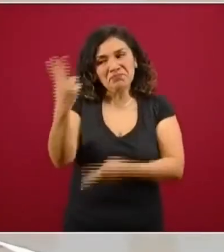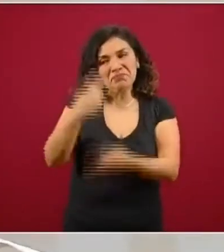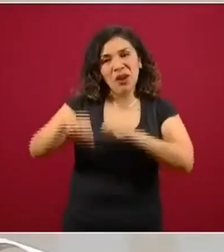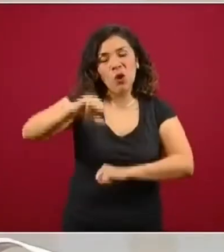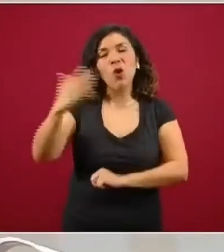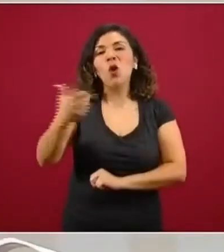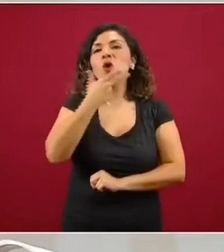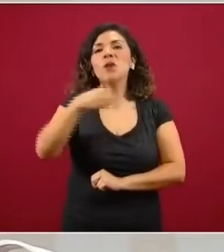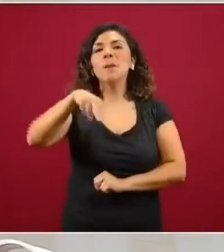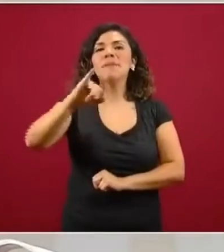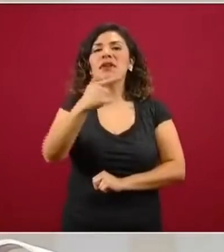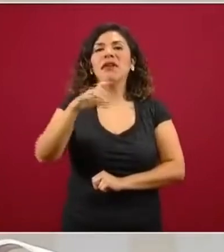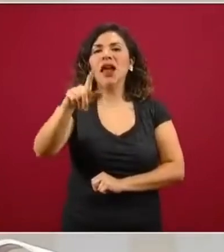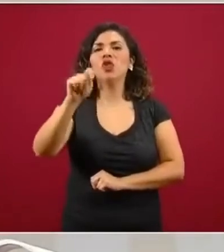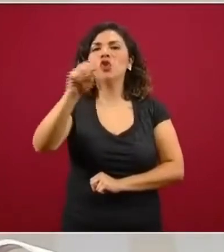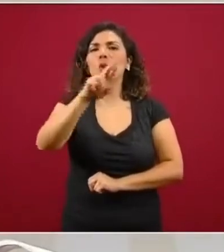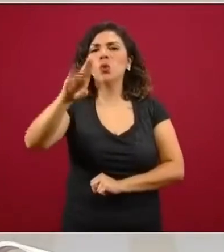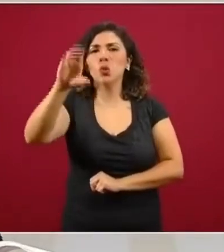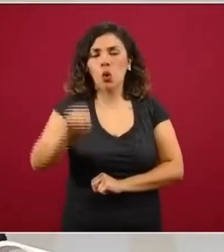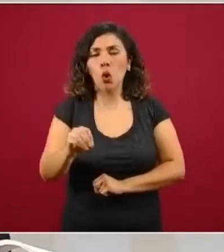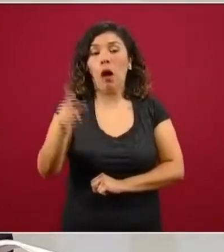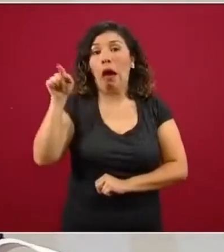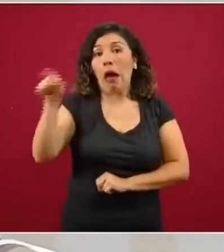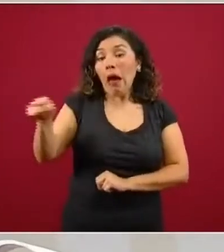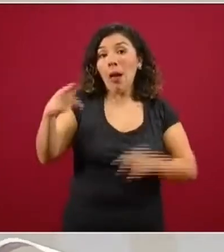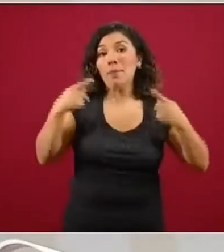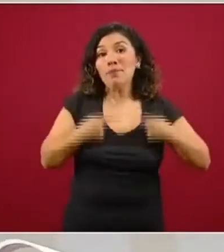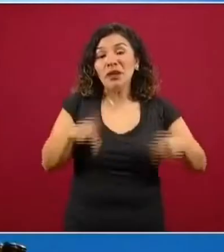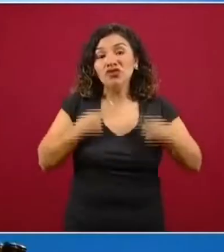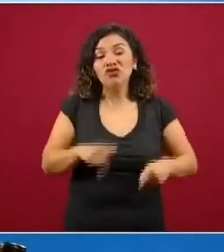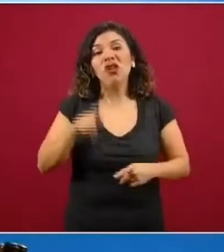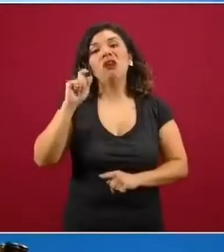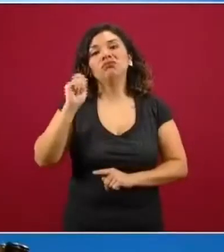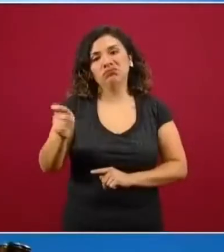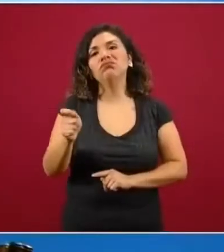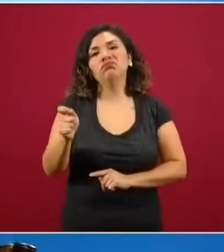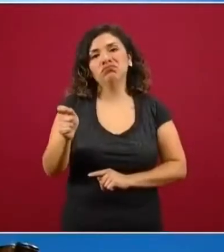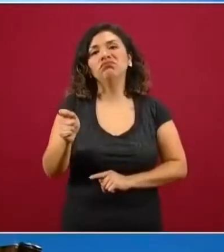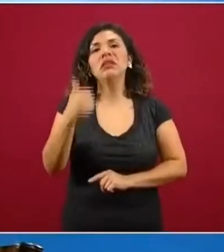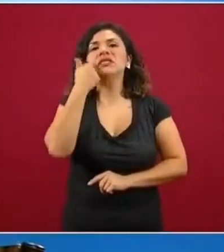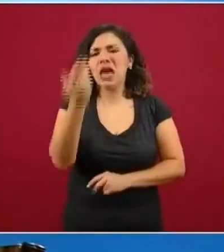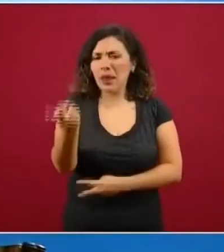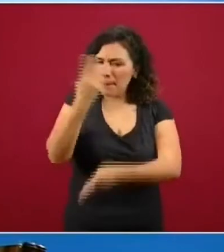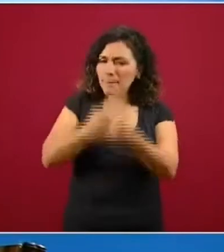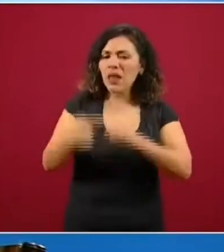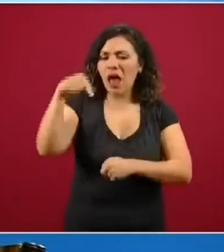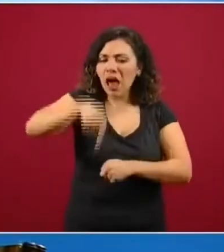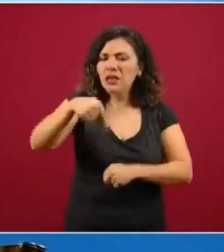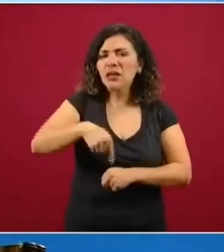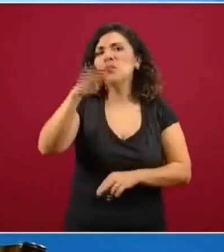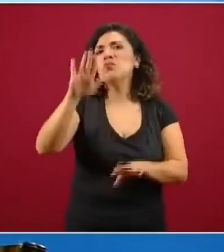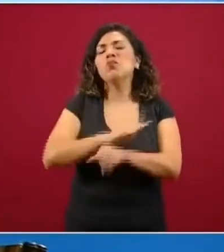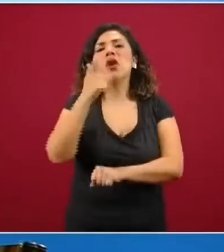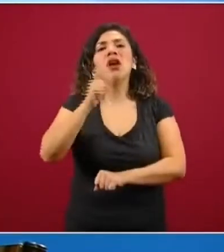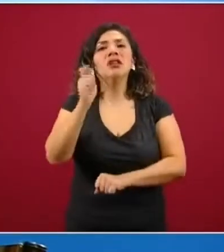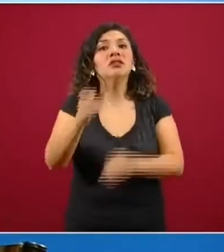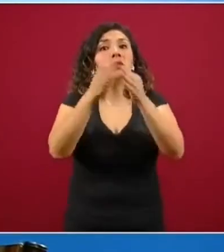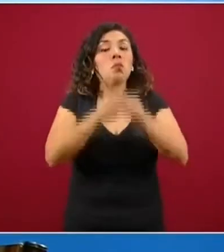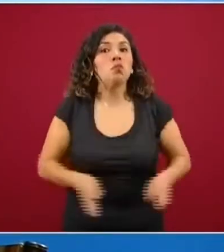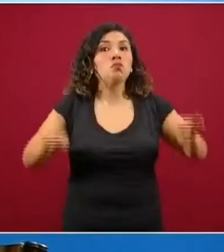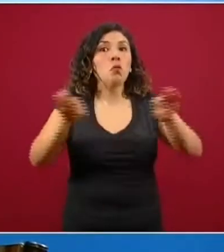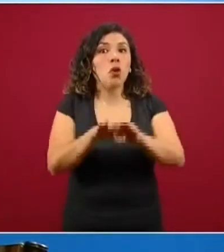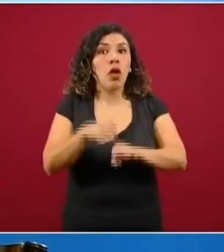presencia, Miguel Torruco Márquez. Él pues también quiso estar aquí con nosotros por el enorme impacto que